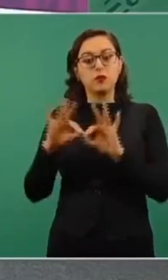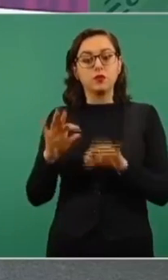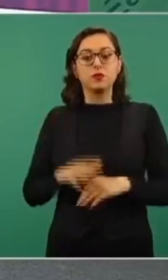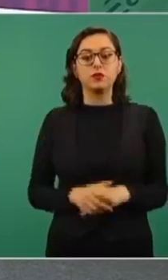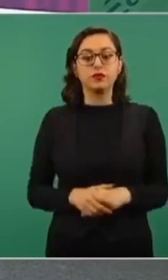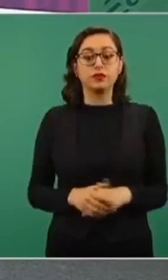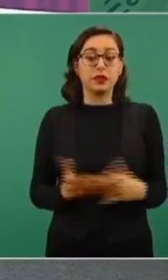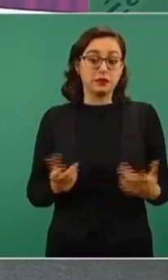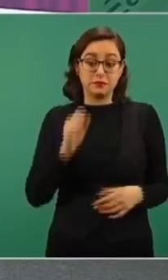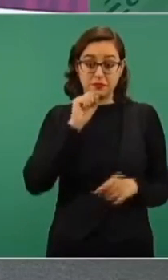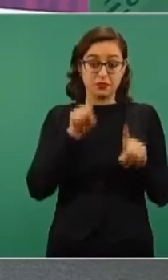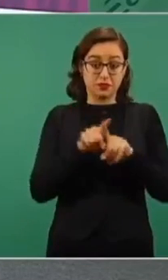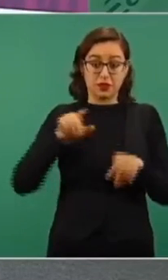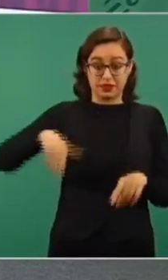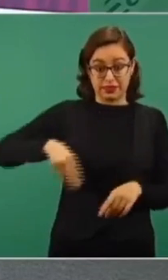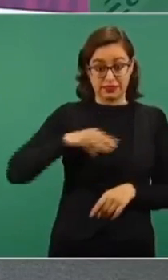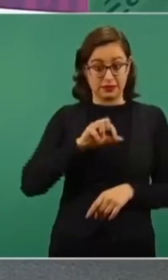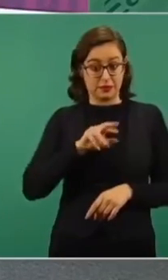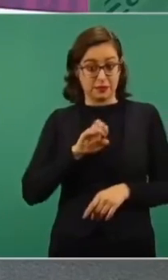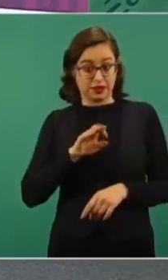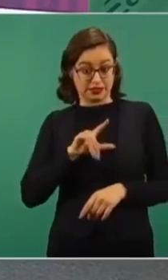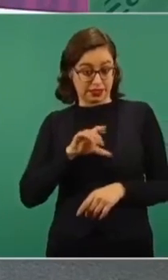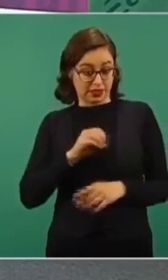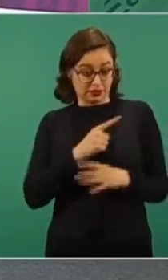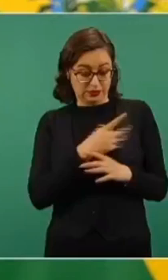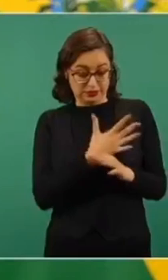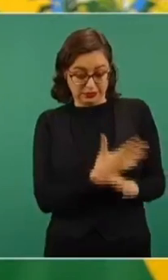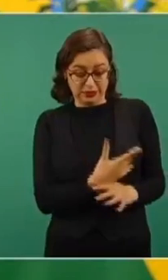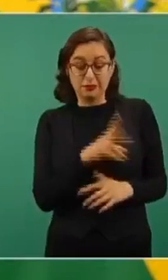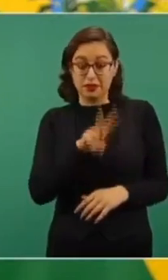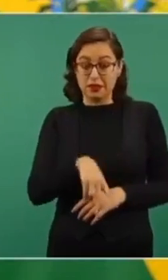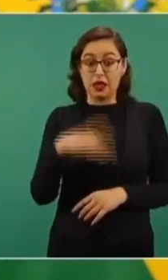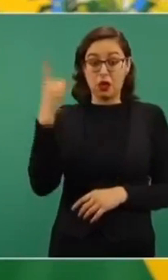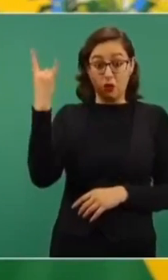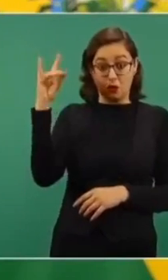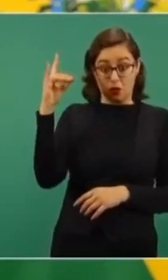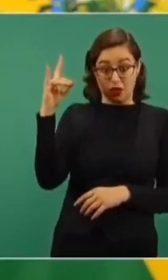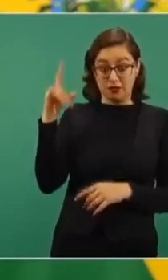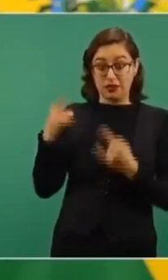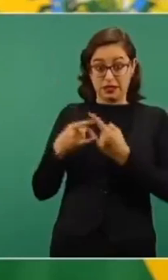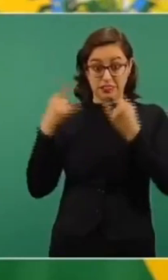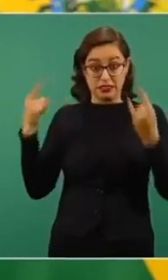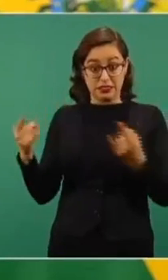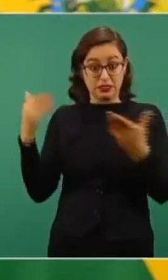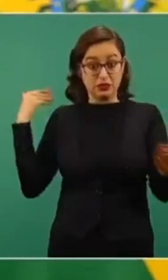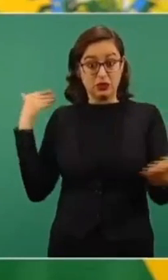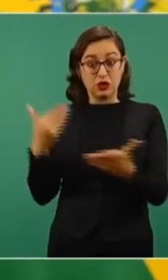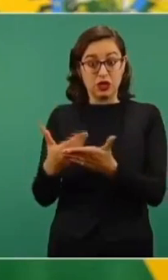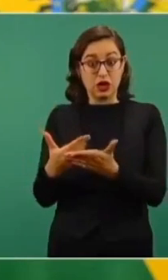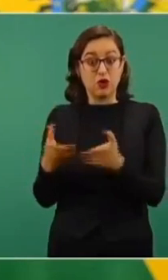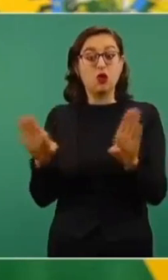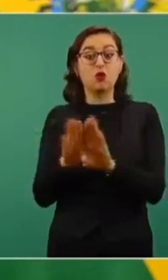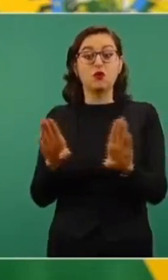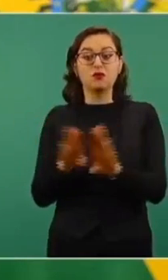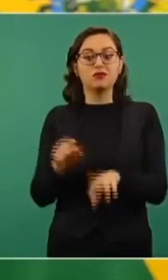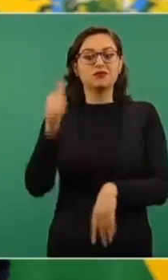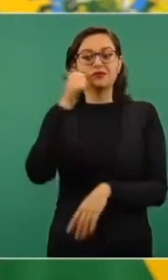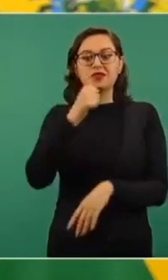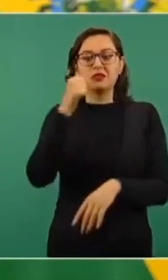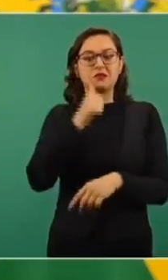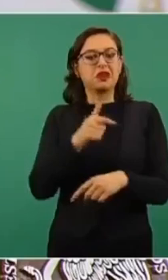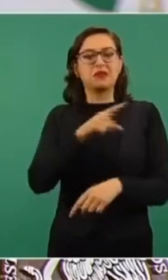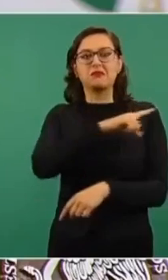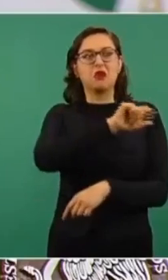político boliviano, decía que la historia de Bolivia se traduce en la historia del saqueo de nuestros recursos naturales.